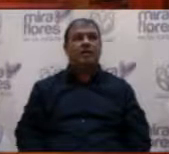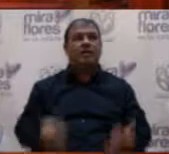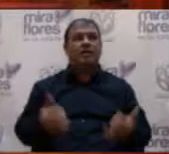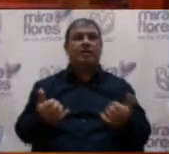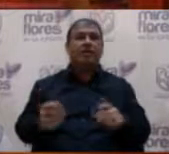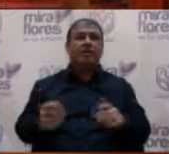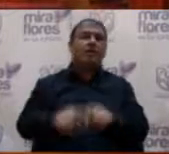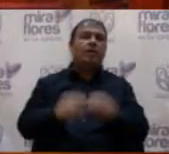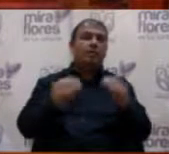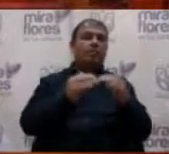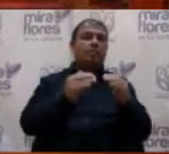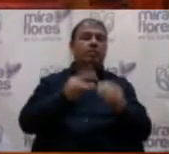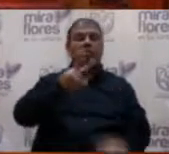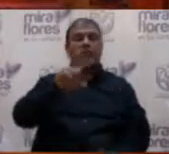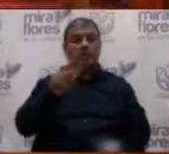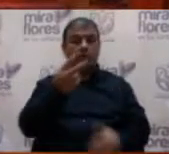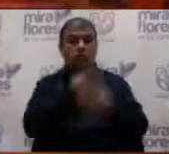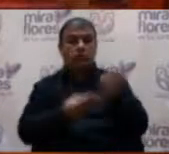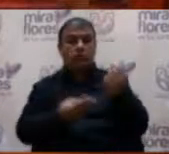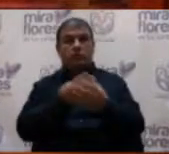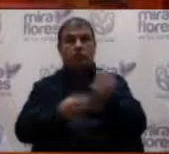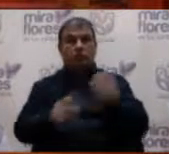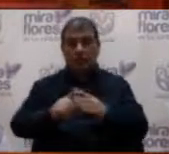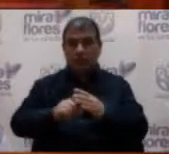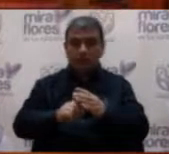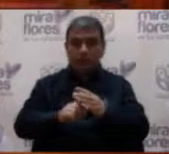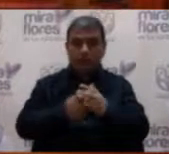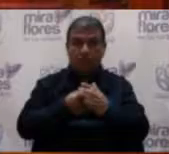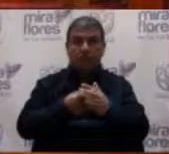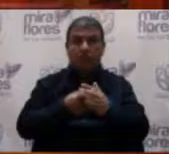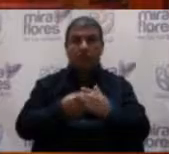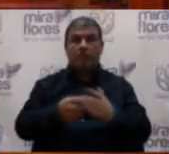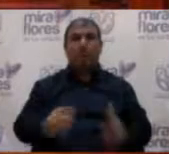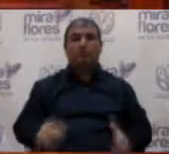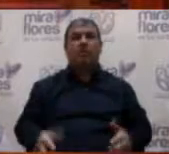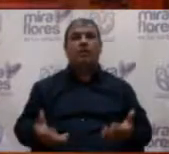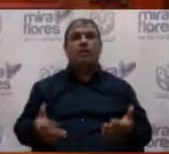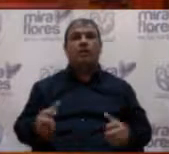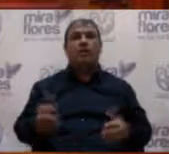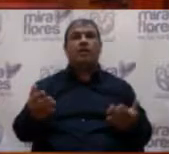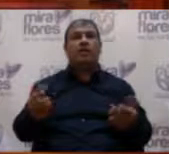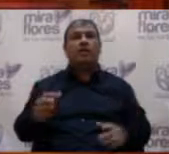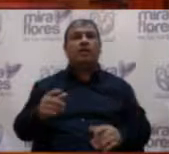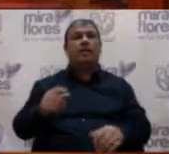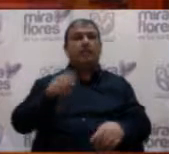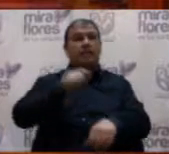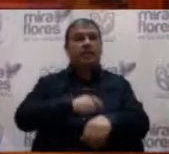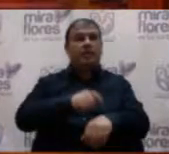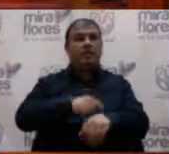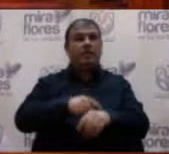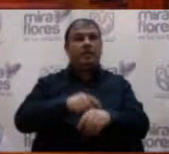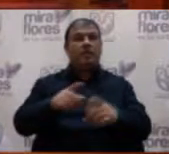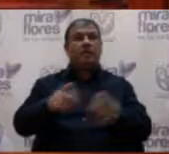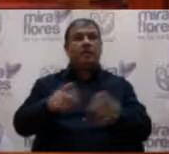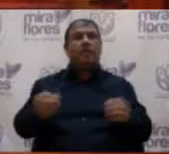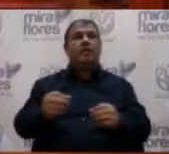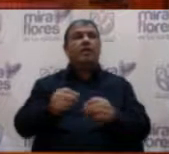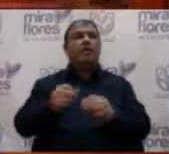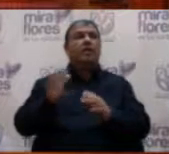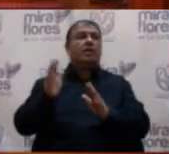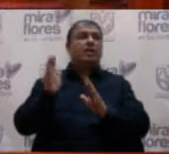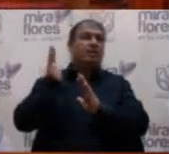20, ¿verdad? Ambos comenzaron, digamos, en la época de la campaña, con los 18